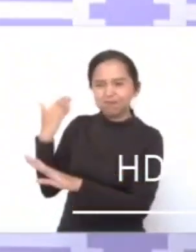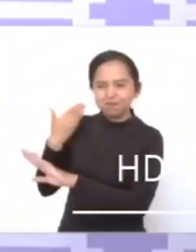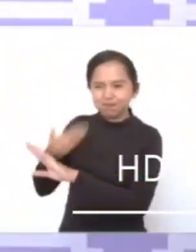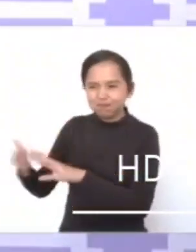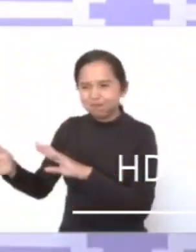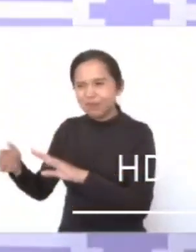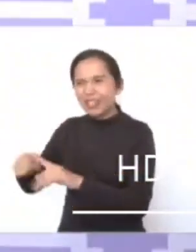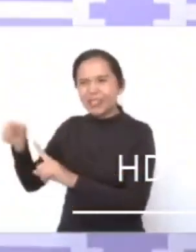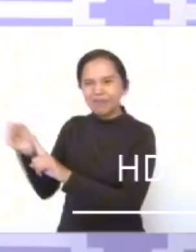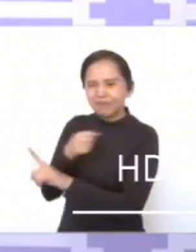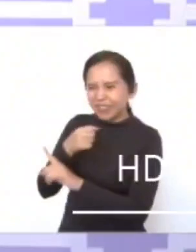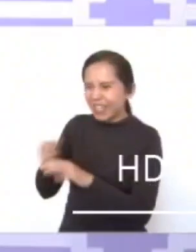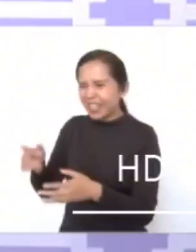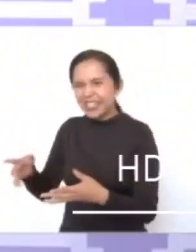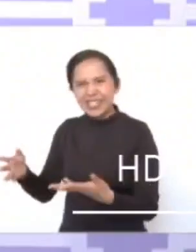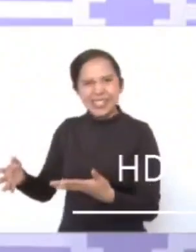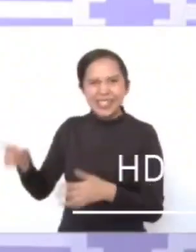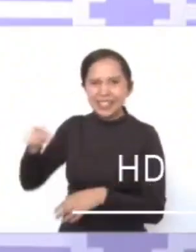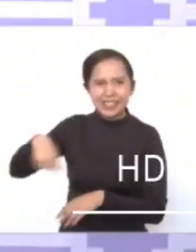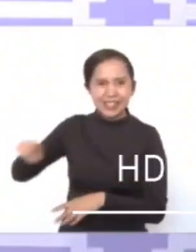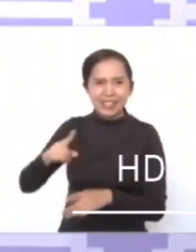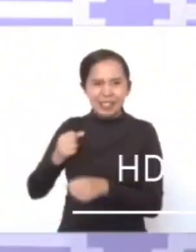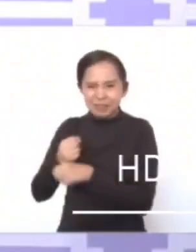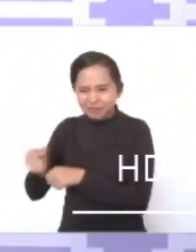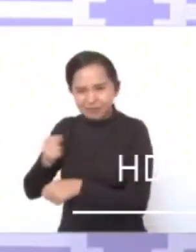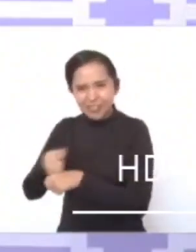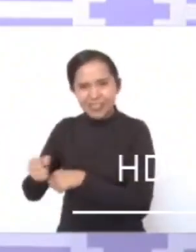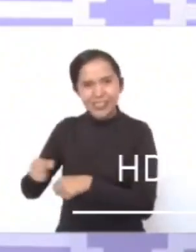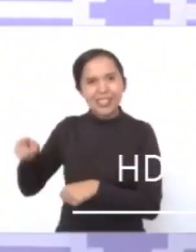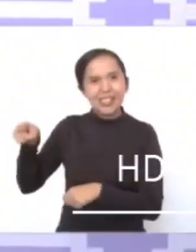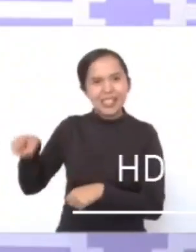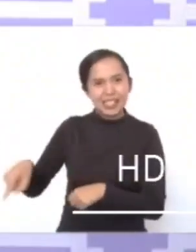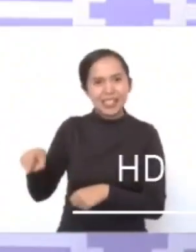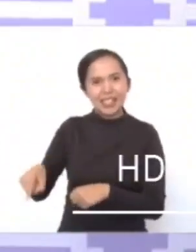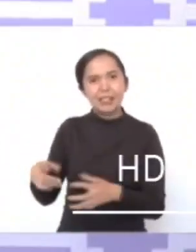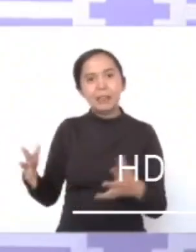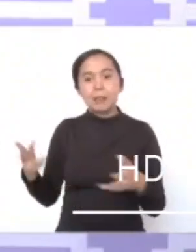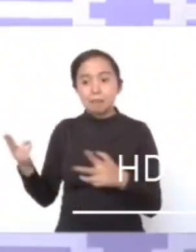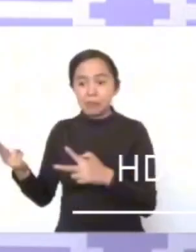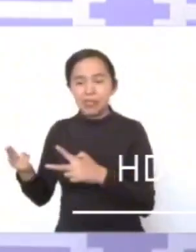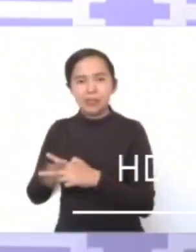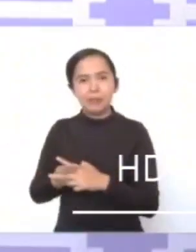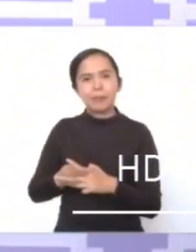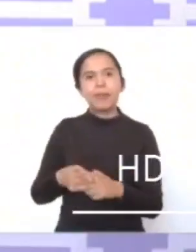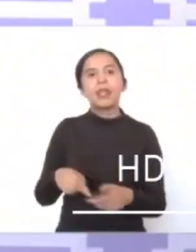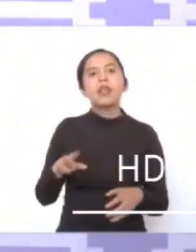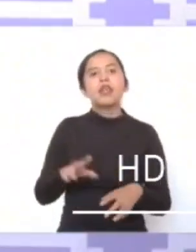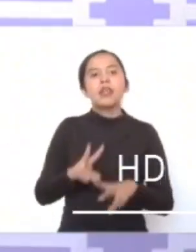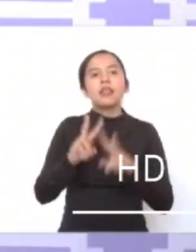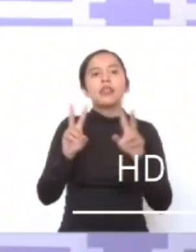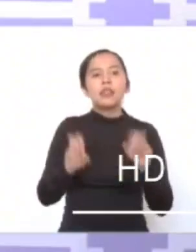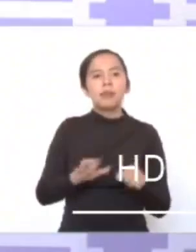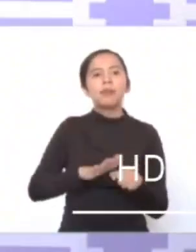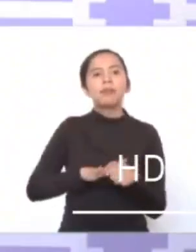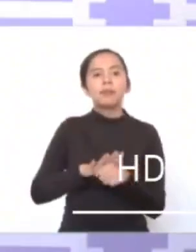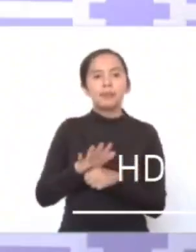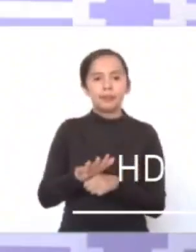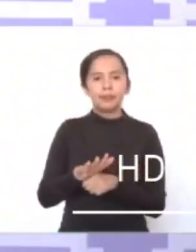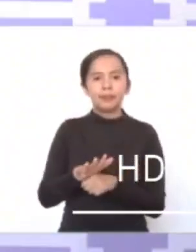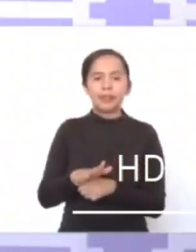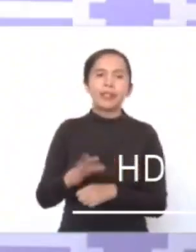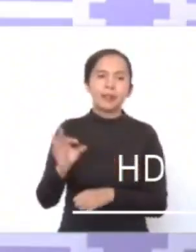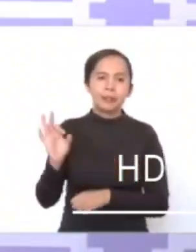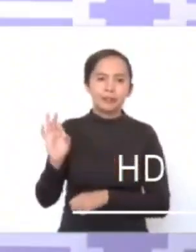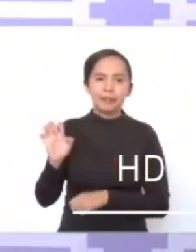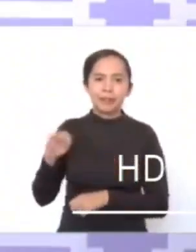feminicidio es una medida acertada, justa, de parte de la